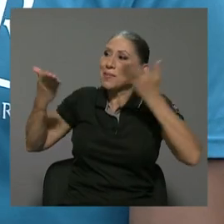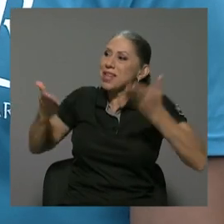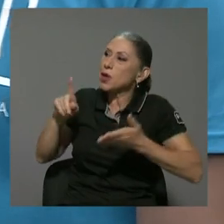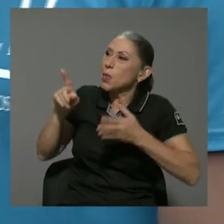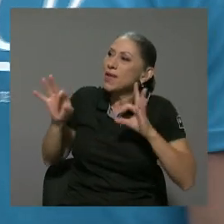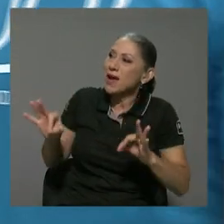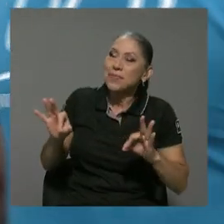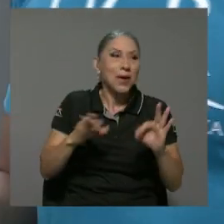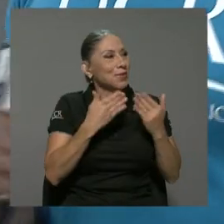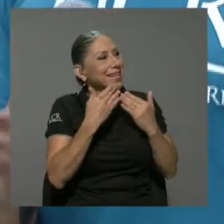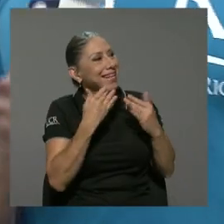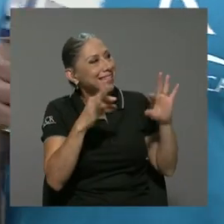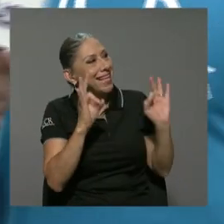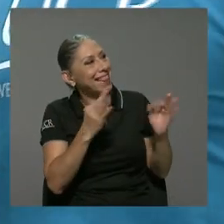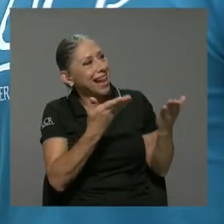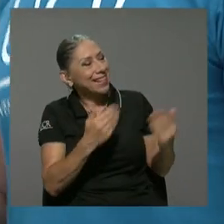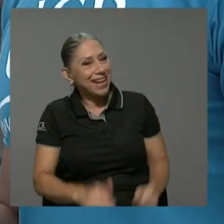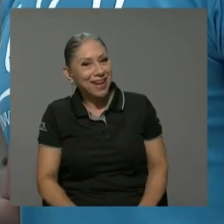¿qué tal, Dylan?